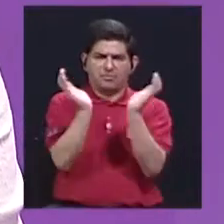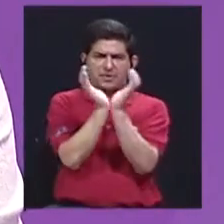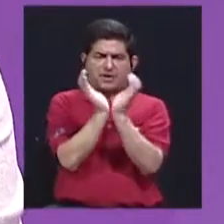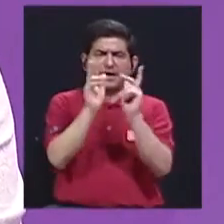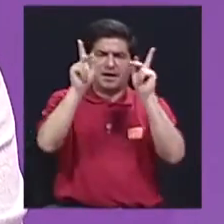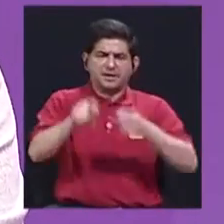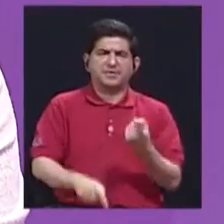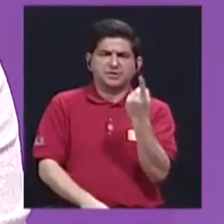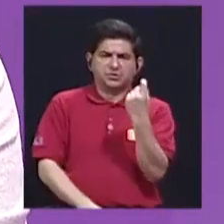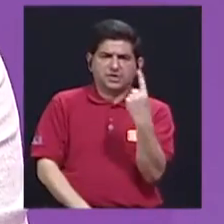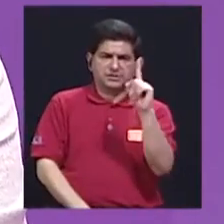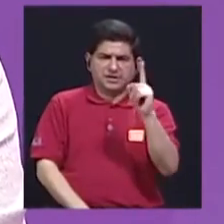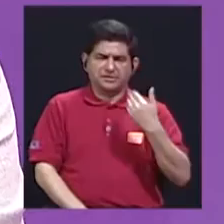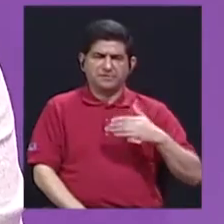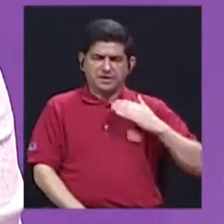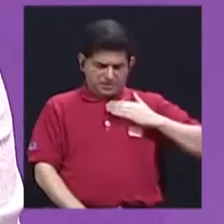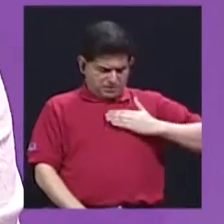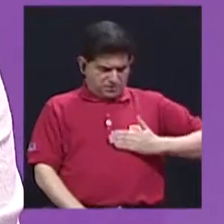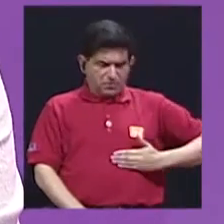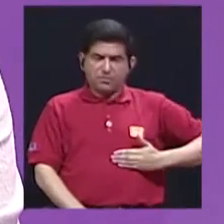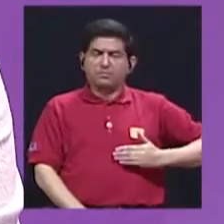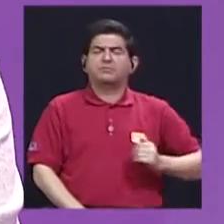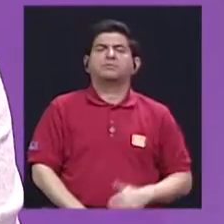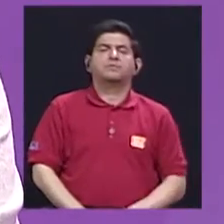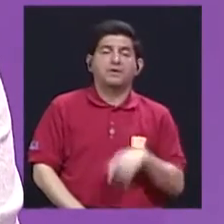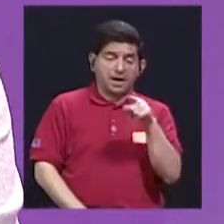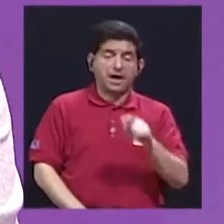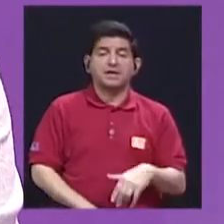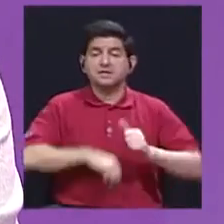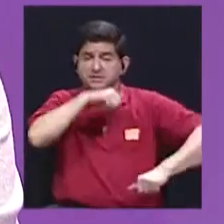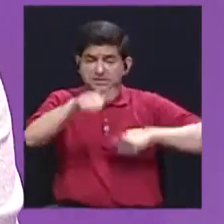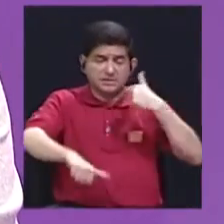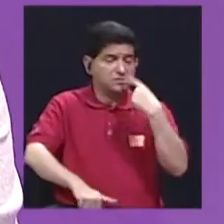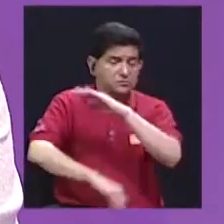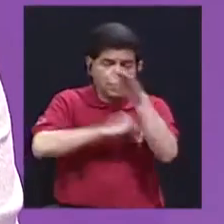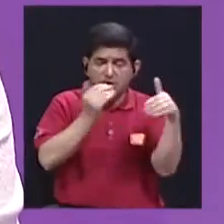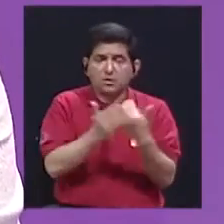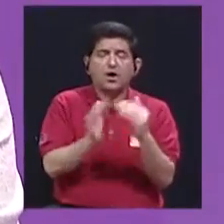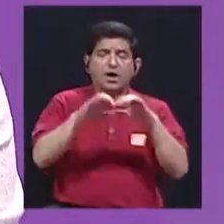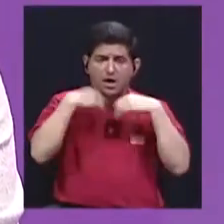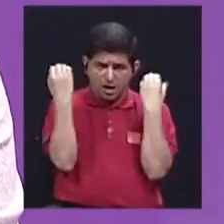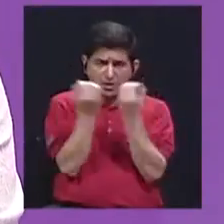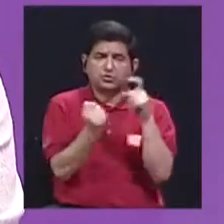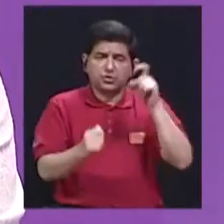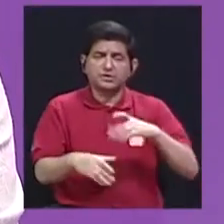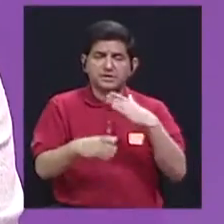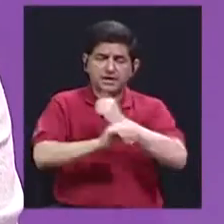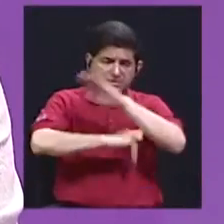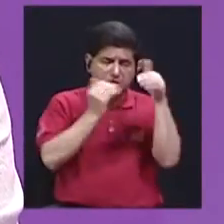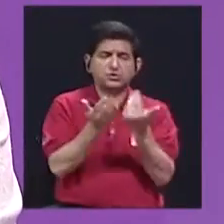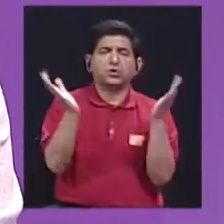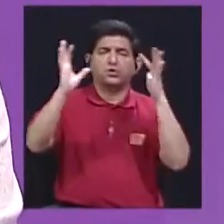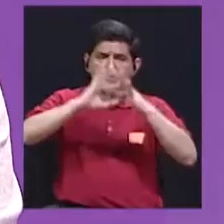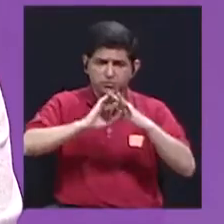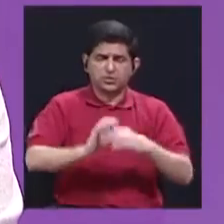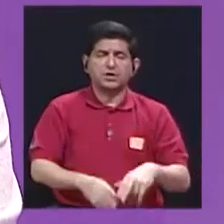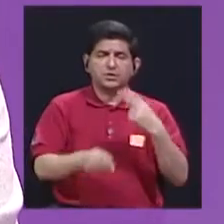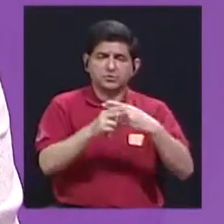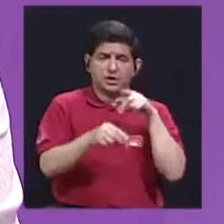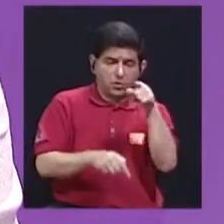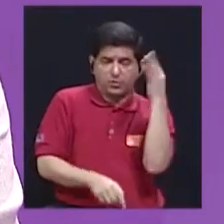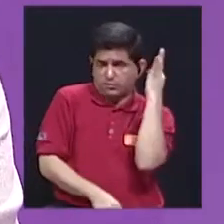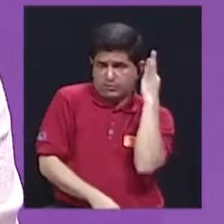les falta una mamá entonces este día es una lucha que yo les digo a todas las organizaciones que tenemos que hacerla todas juntas en nombre de estas mujeres